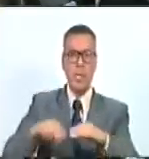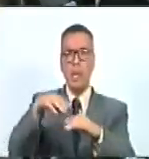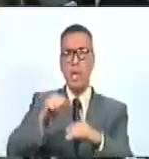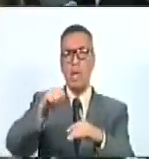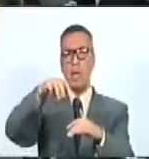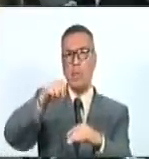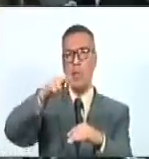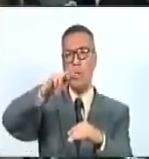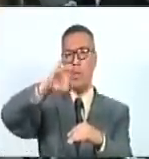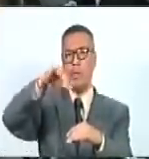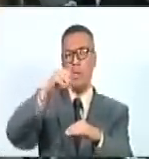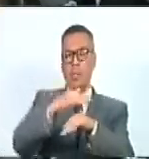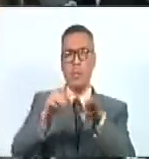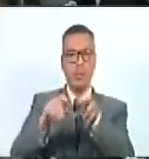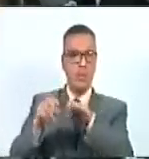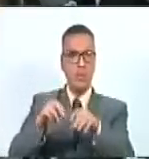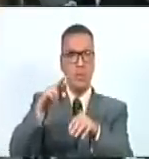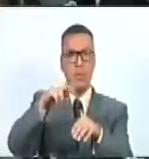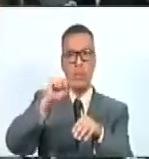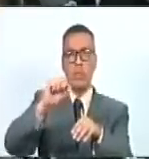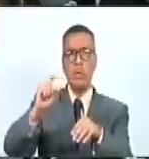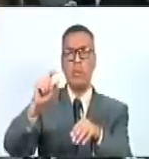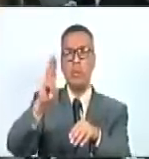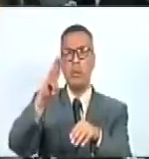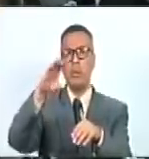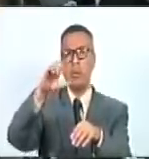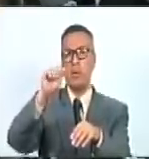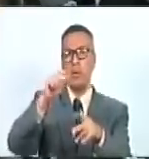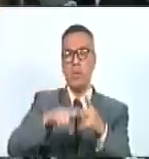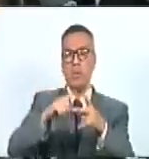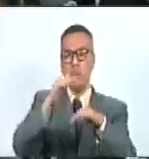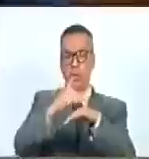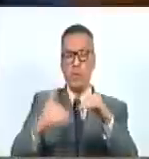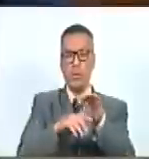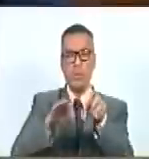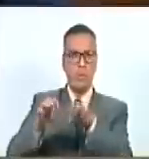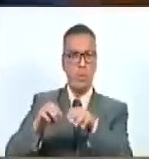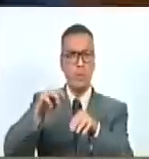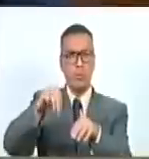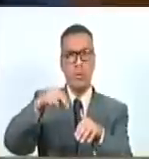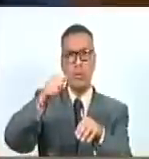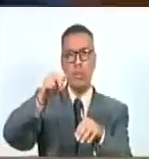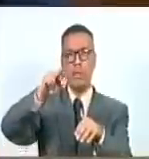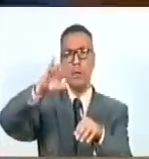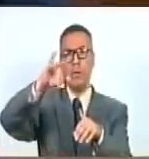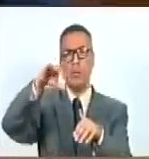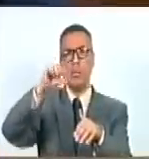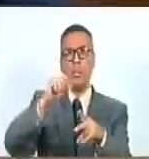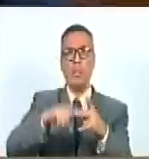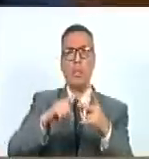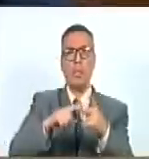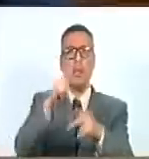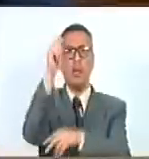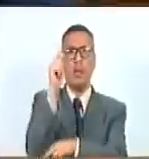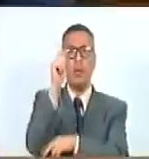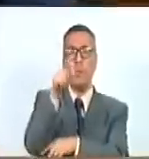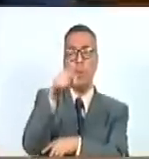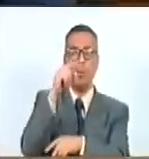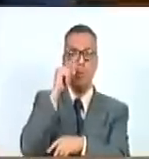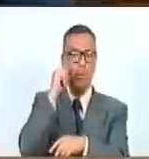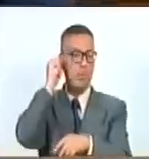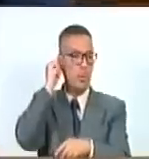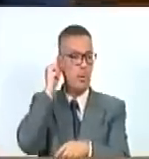Pérez, la secretaria Rosalba Gil Pacheco, la subsecretaria María Alejandra Hernández, las diputadas y los